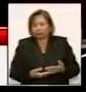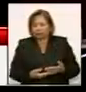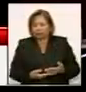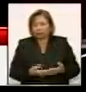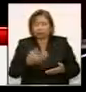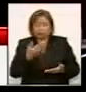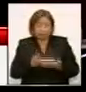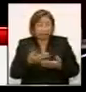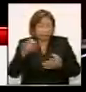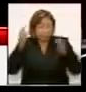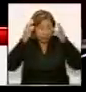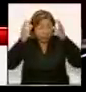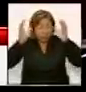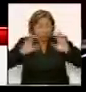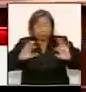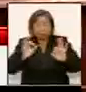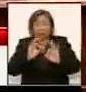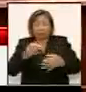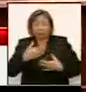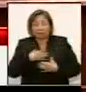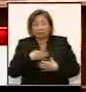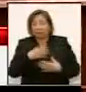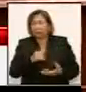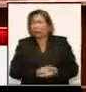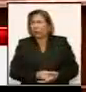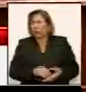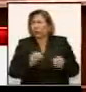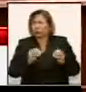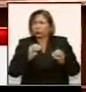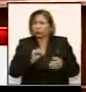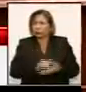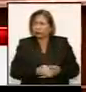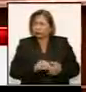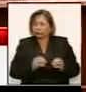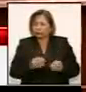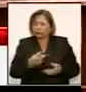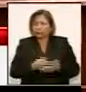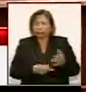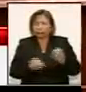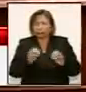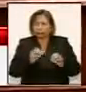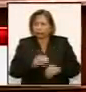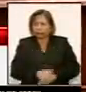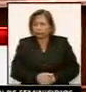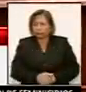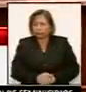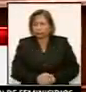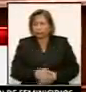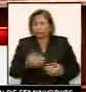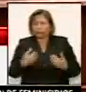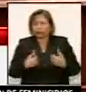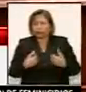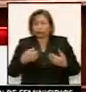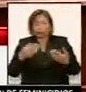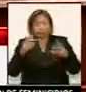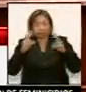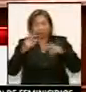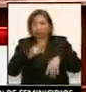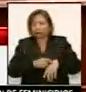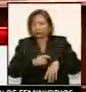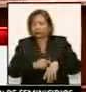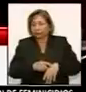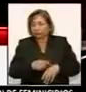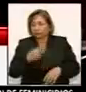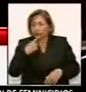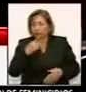conversé con usted en la mañana, inclusive. No había la intención. Y usted sabe que una interpelación no necesariamente lleva a la censura en la medida que usted tenga el tiempo para esclarecer las